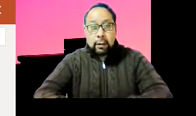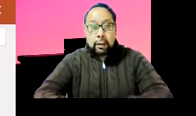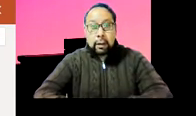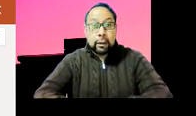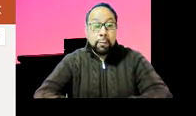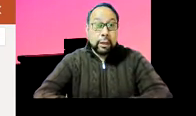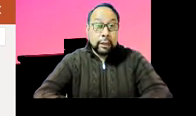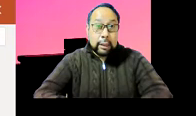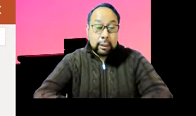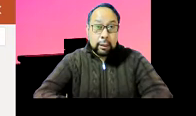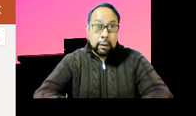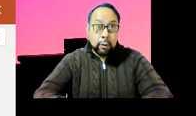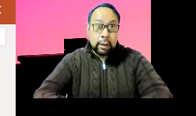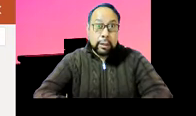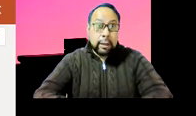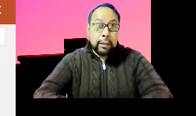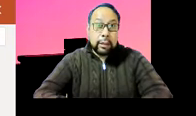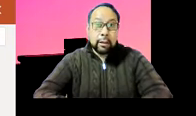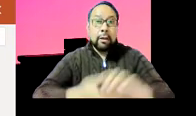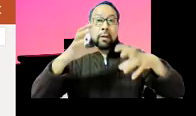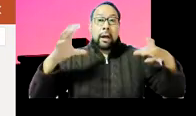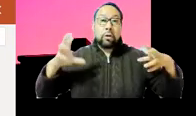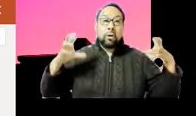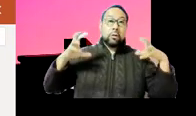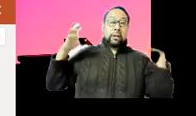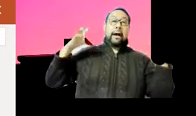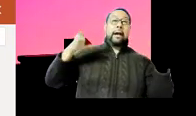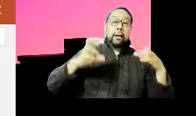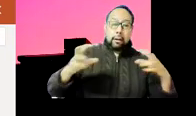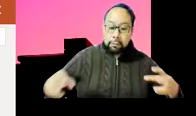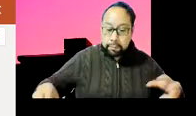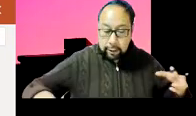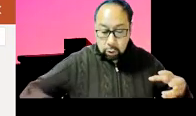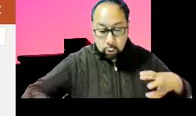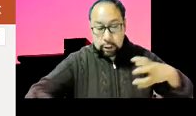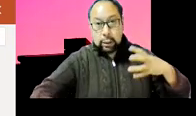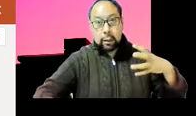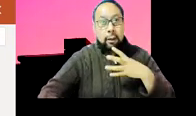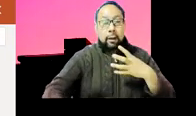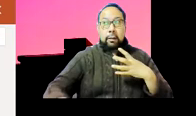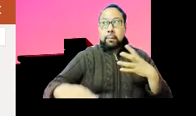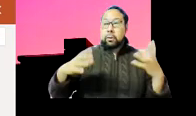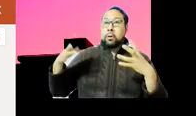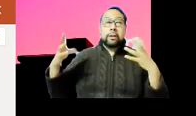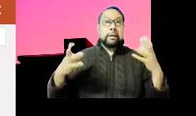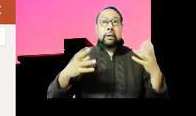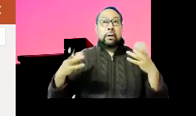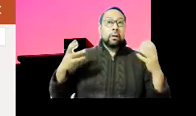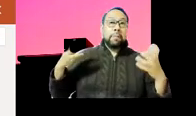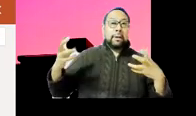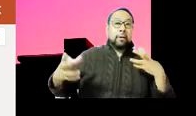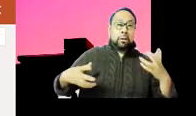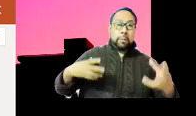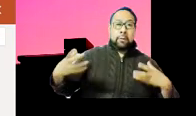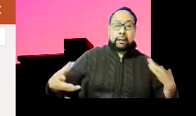que decir que estamos en crisis. Si decimos estamos en crisis, a todos nos da el patatús y vemos, no, sí,